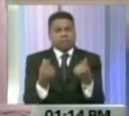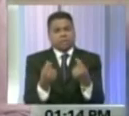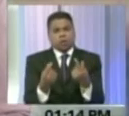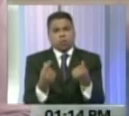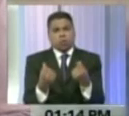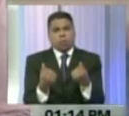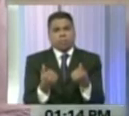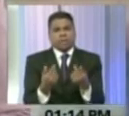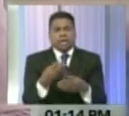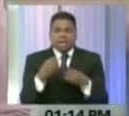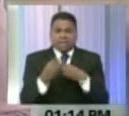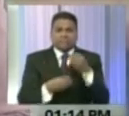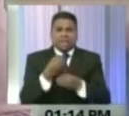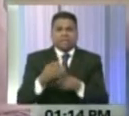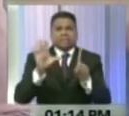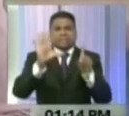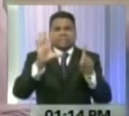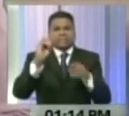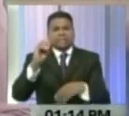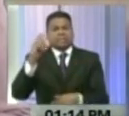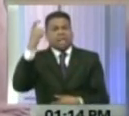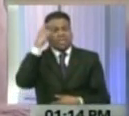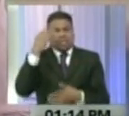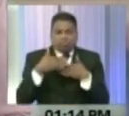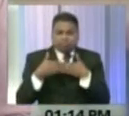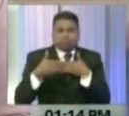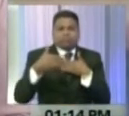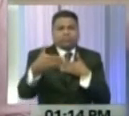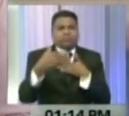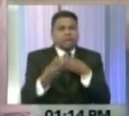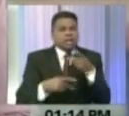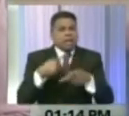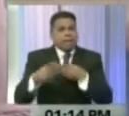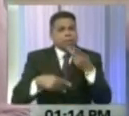se extiende por 60 días más. Destacaba que la